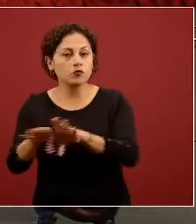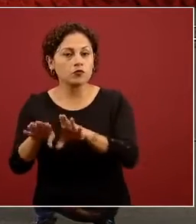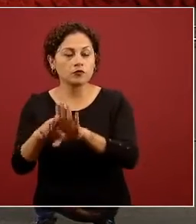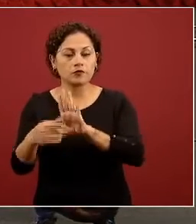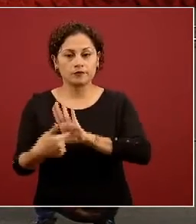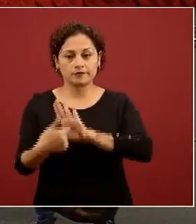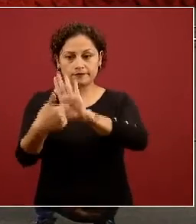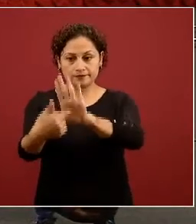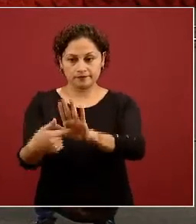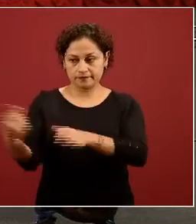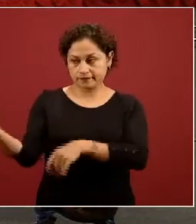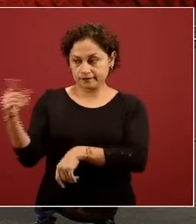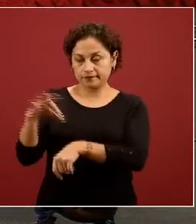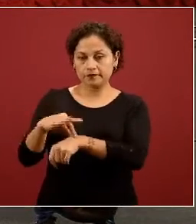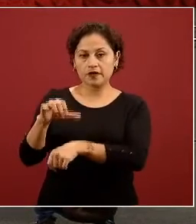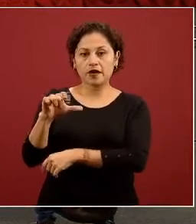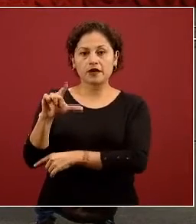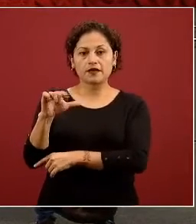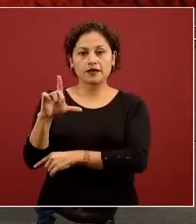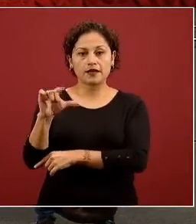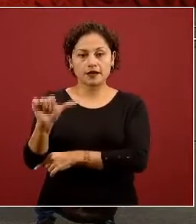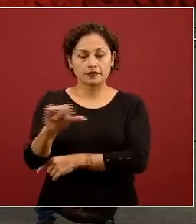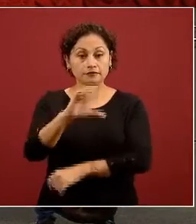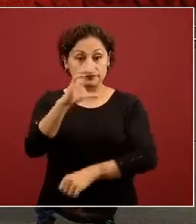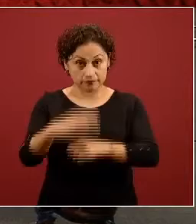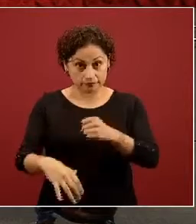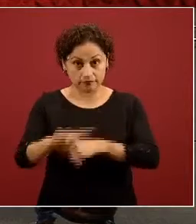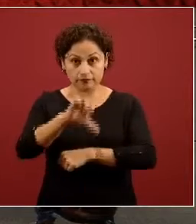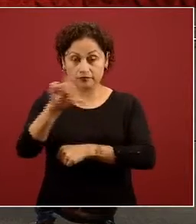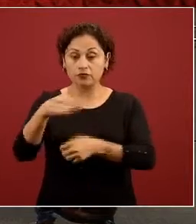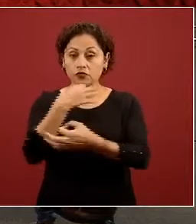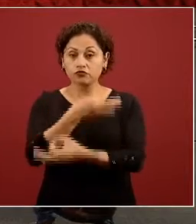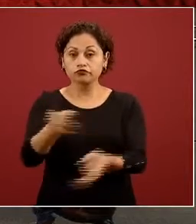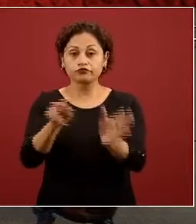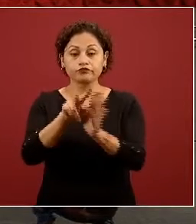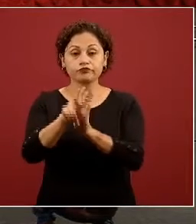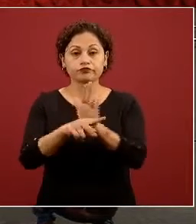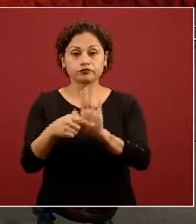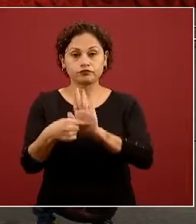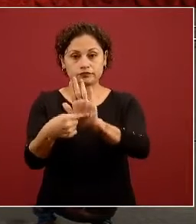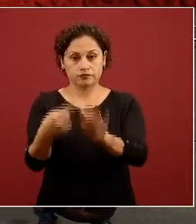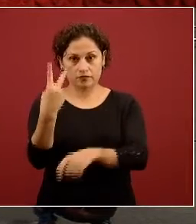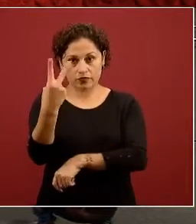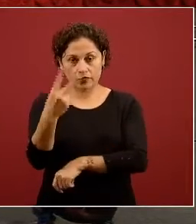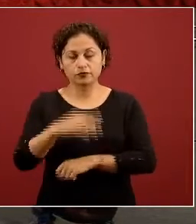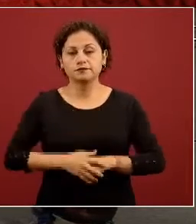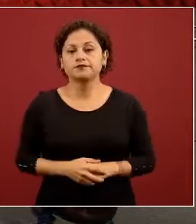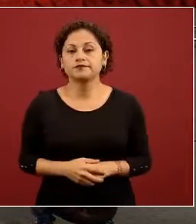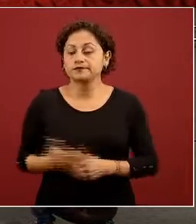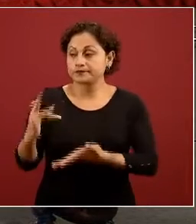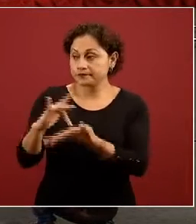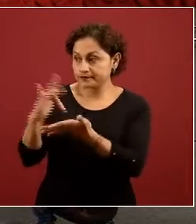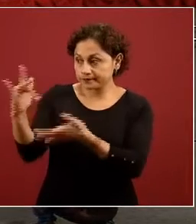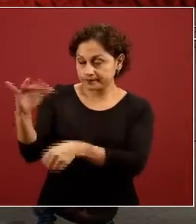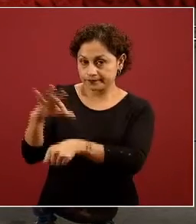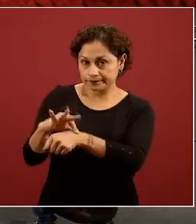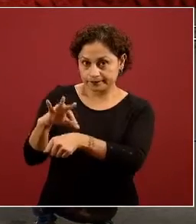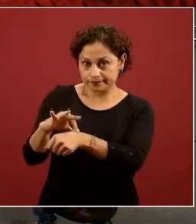dos breves videos con mensajes importantes. Muchas gracias, doctor